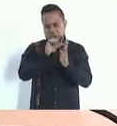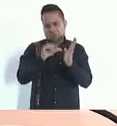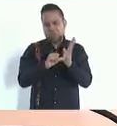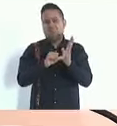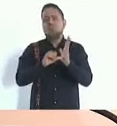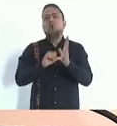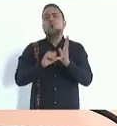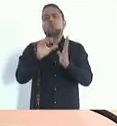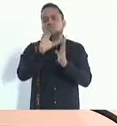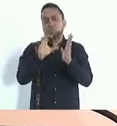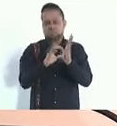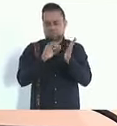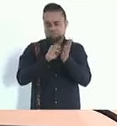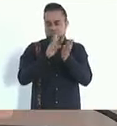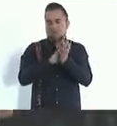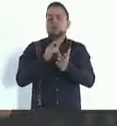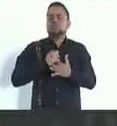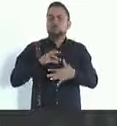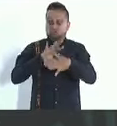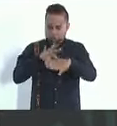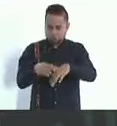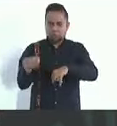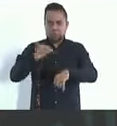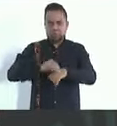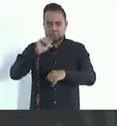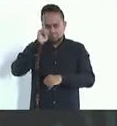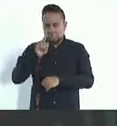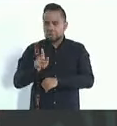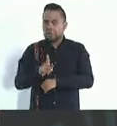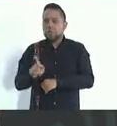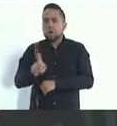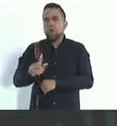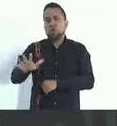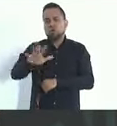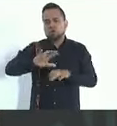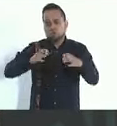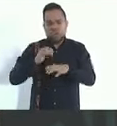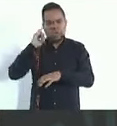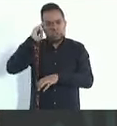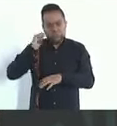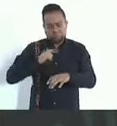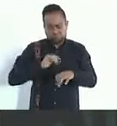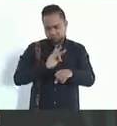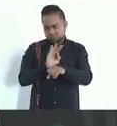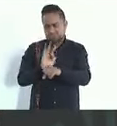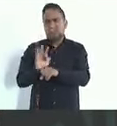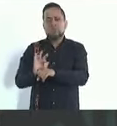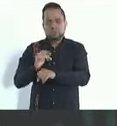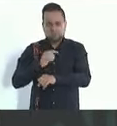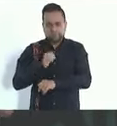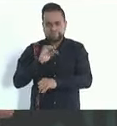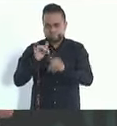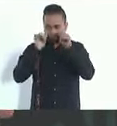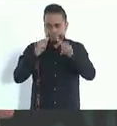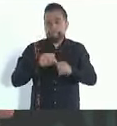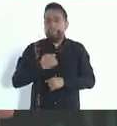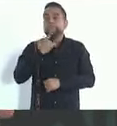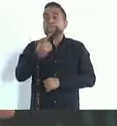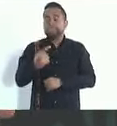tocar hacerlo realidad para todos los pueblos y comunidades indígenas de nuestro país. Dije que venía